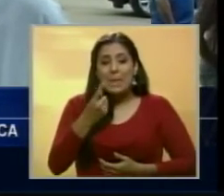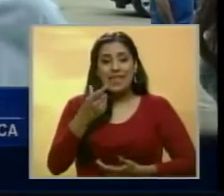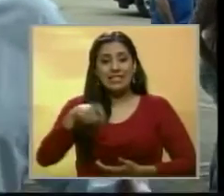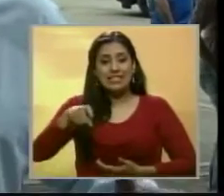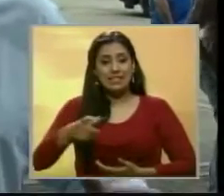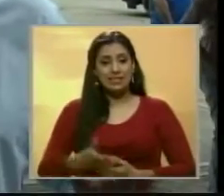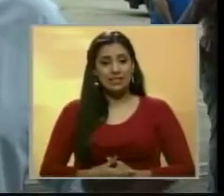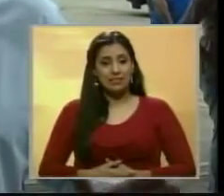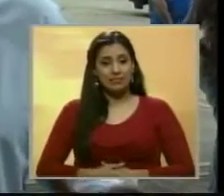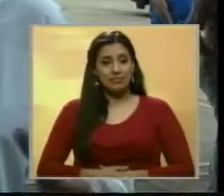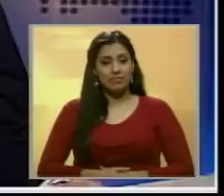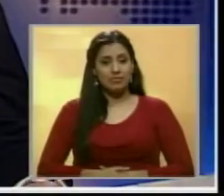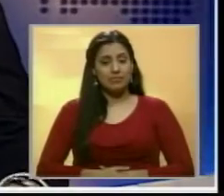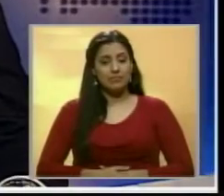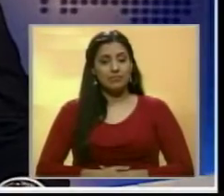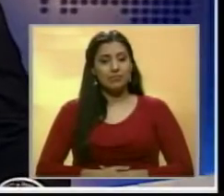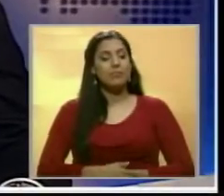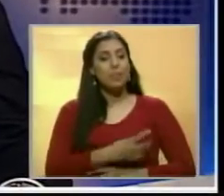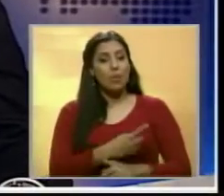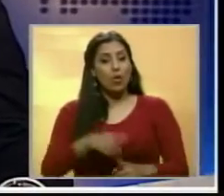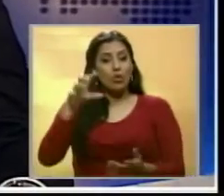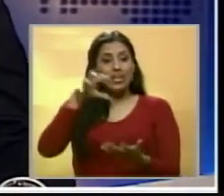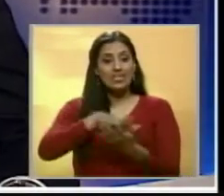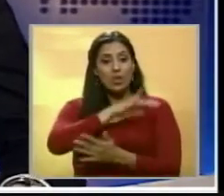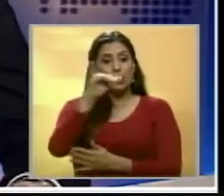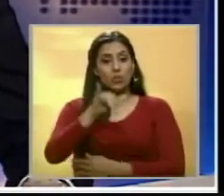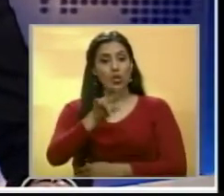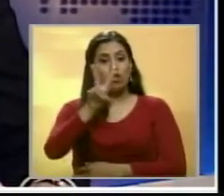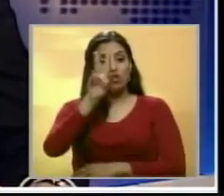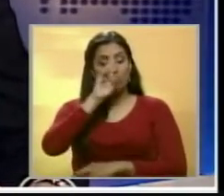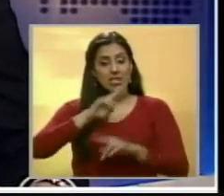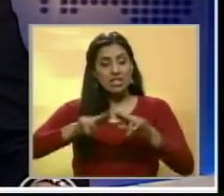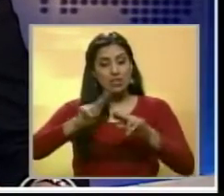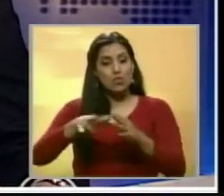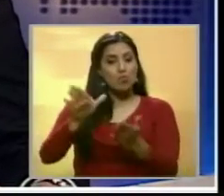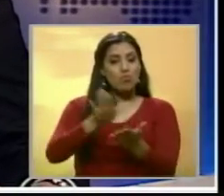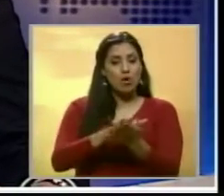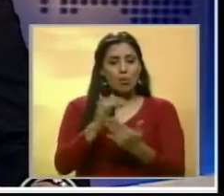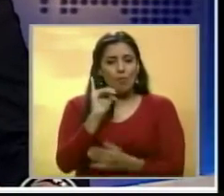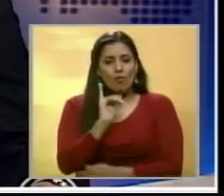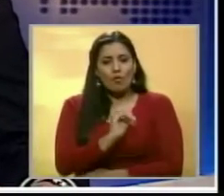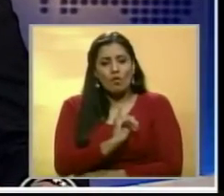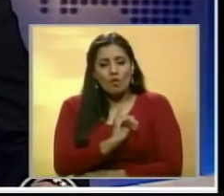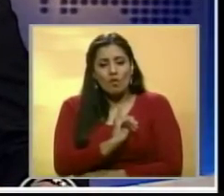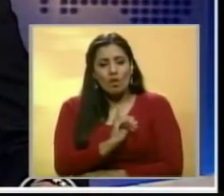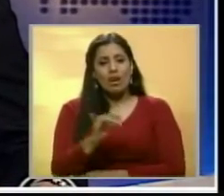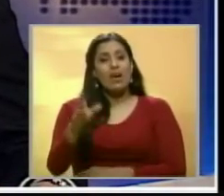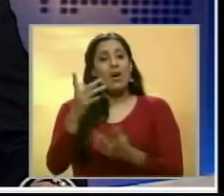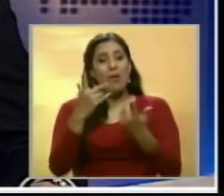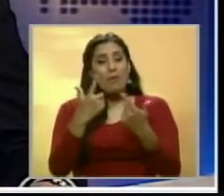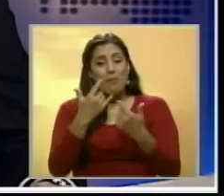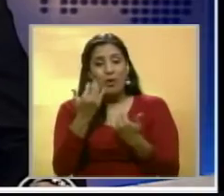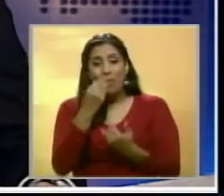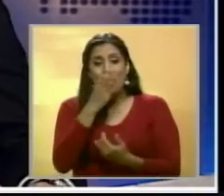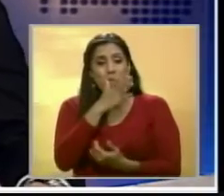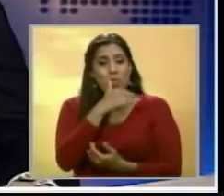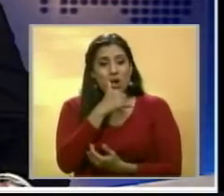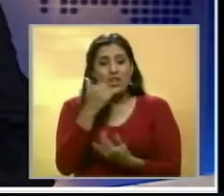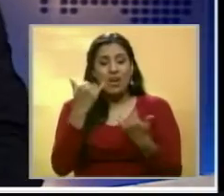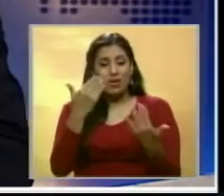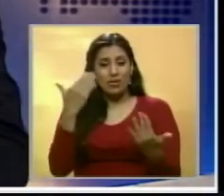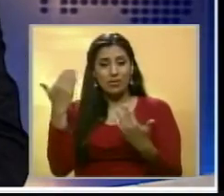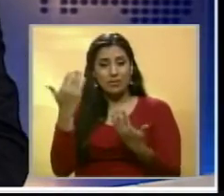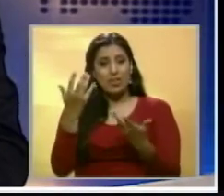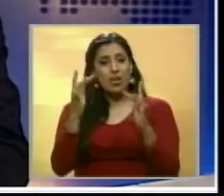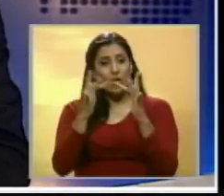requieren. En el estado Zulia, 2 niños murieron por malnutrición en la Guajira venezolana. A esta hora vamos a hacer un contacto